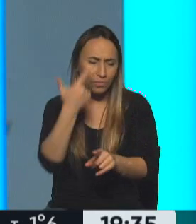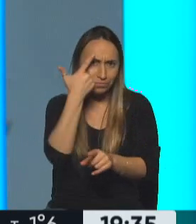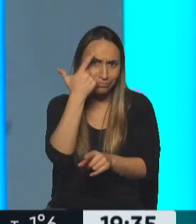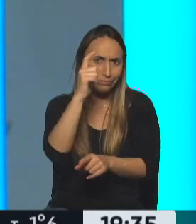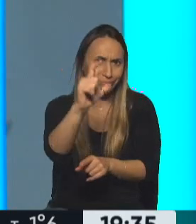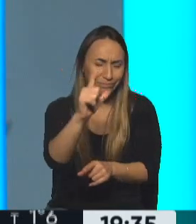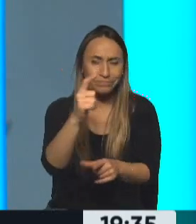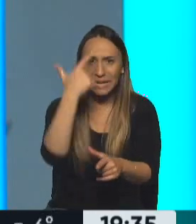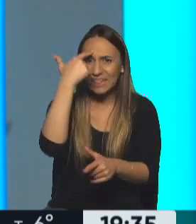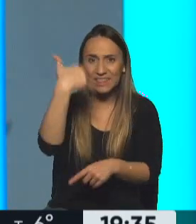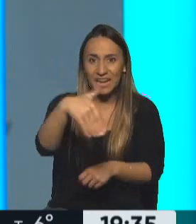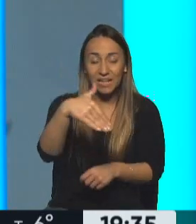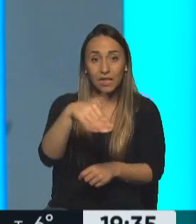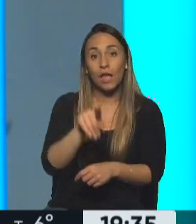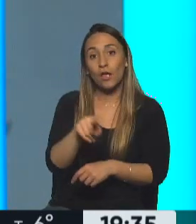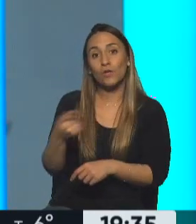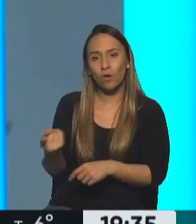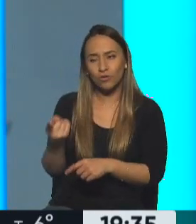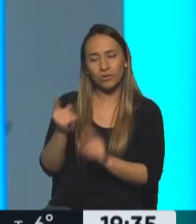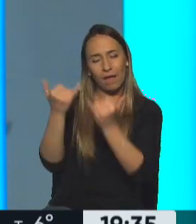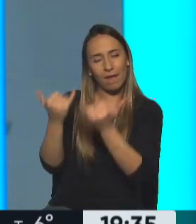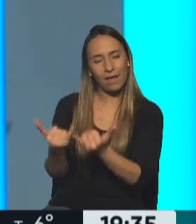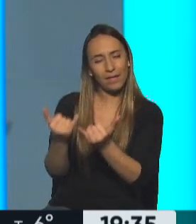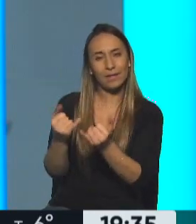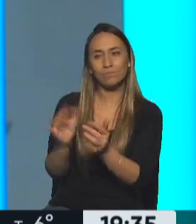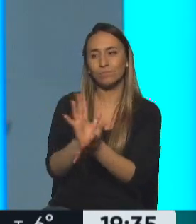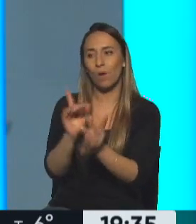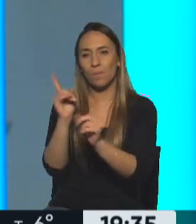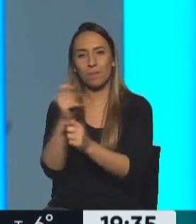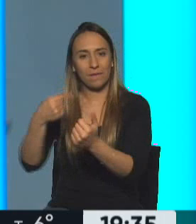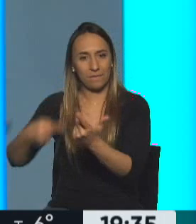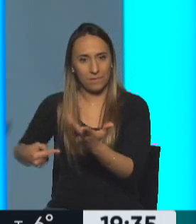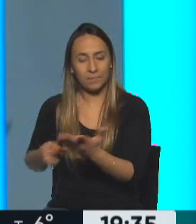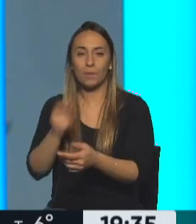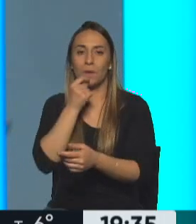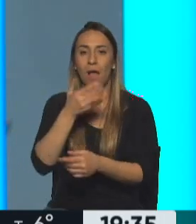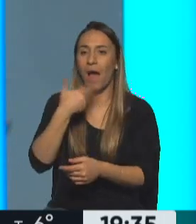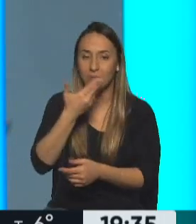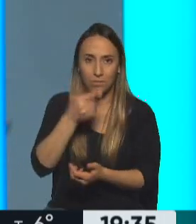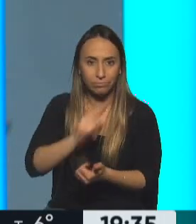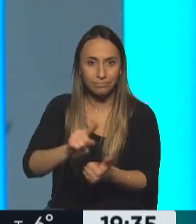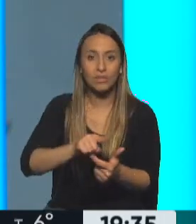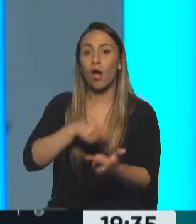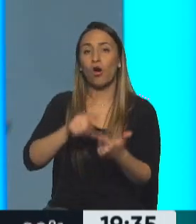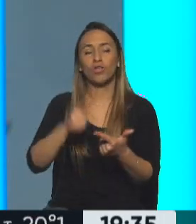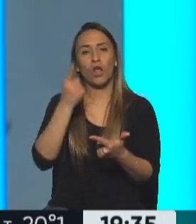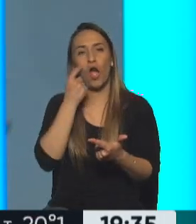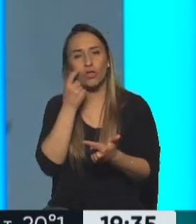súper inteligentes, pero también encontramos otras problemáticas dentro del autismo, como el trastorno del habla, chicos que no controlan